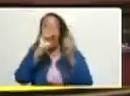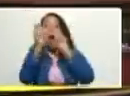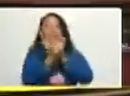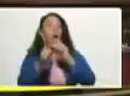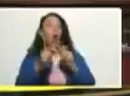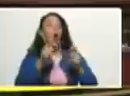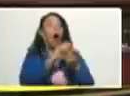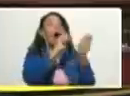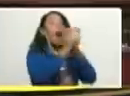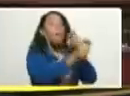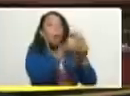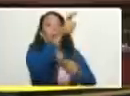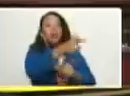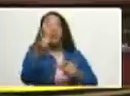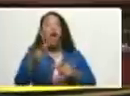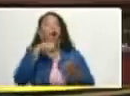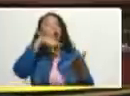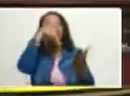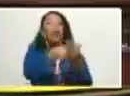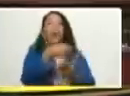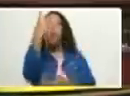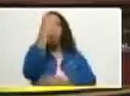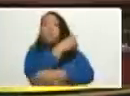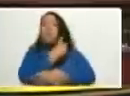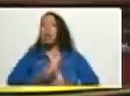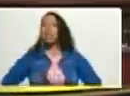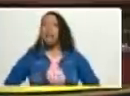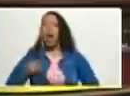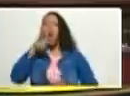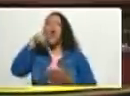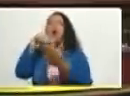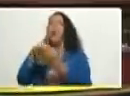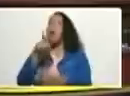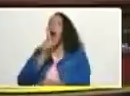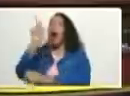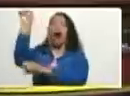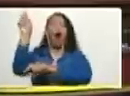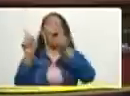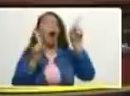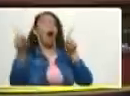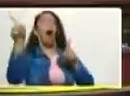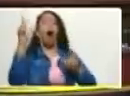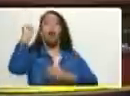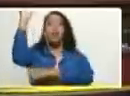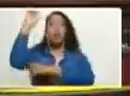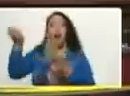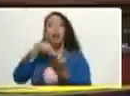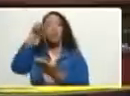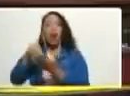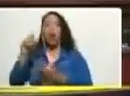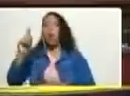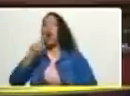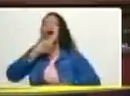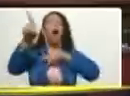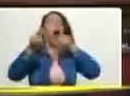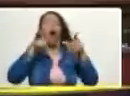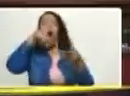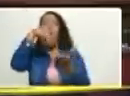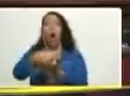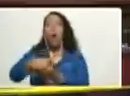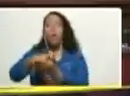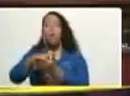poderes públicos, de nombrarnos un presidente, de nombrarnos una asamblea nacional, de nombrarnos un poder judicial desde